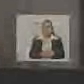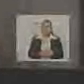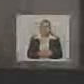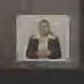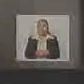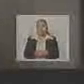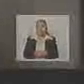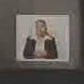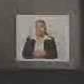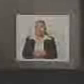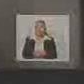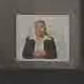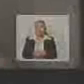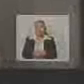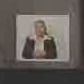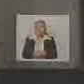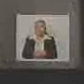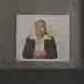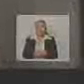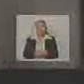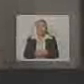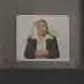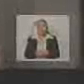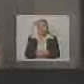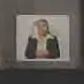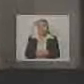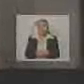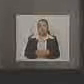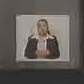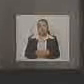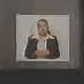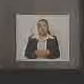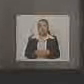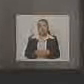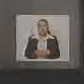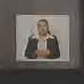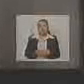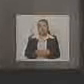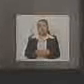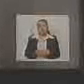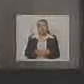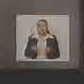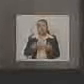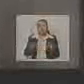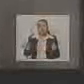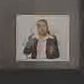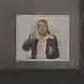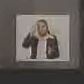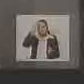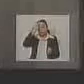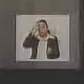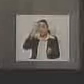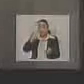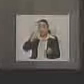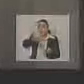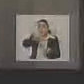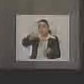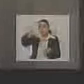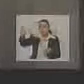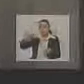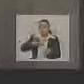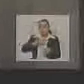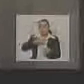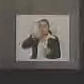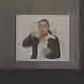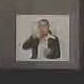rendición de cuentas. Ha llegado el momento de iniciar la ronda de bolsa de tiempo. Recordamos que pues cada candidato